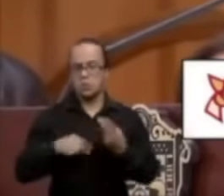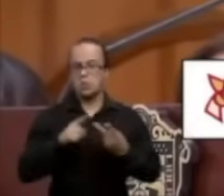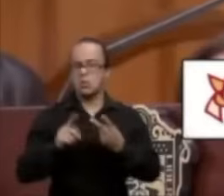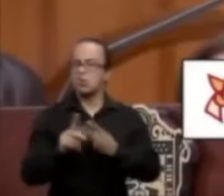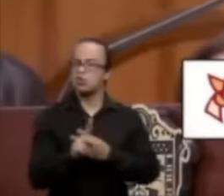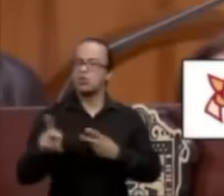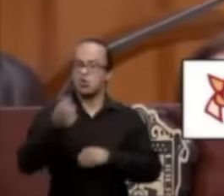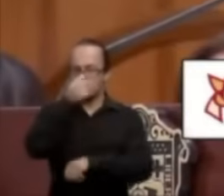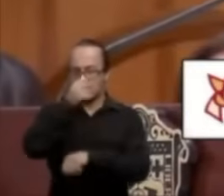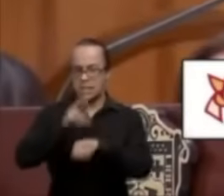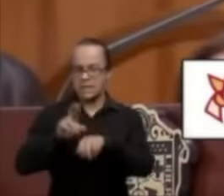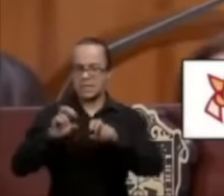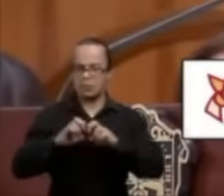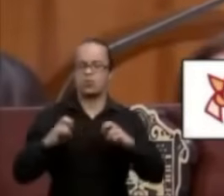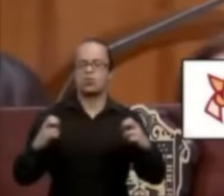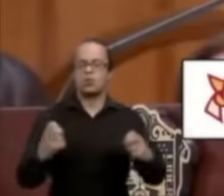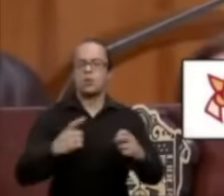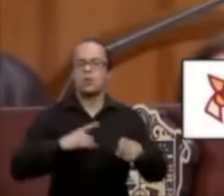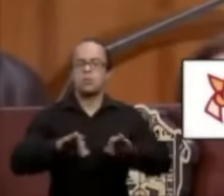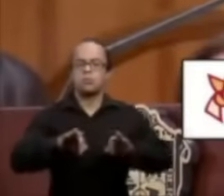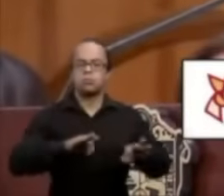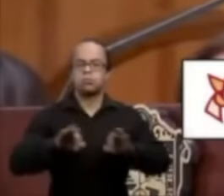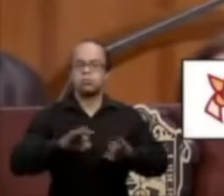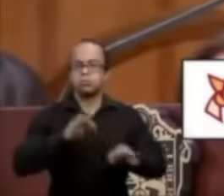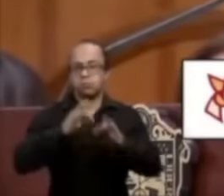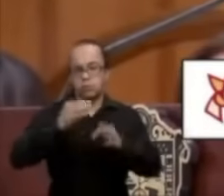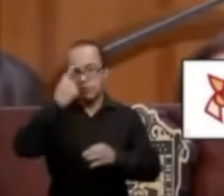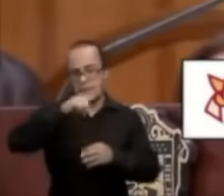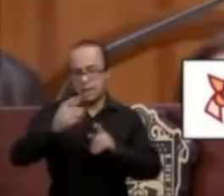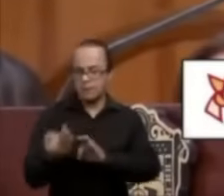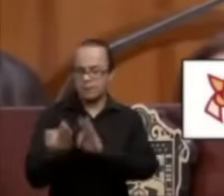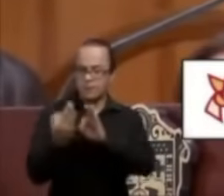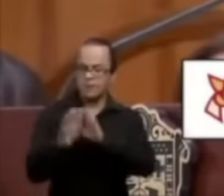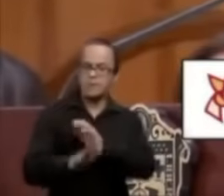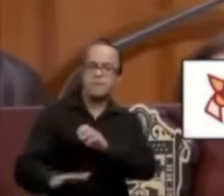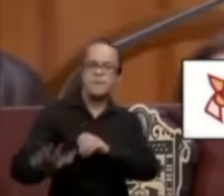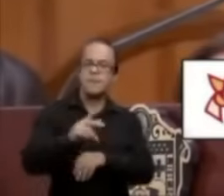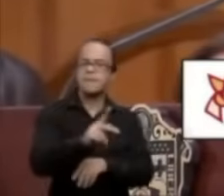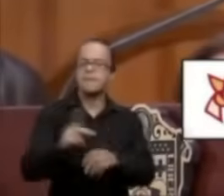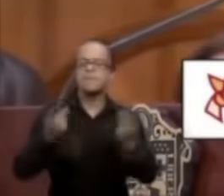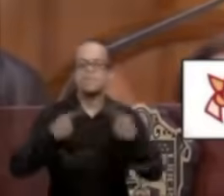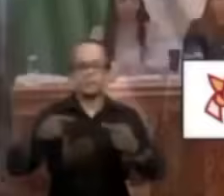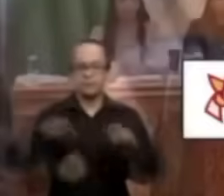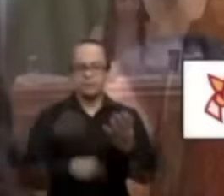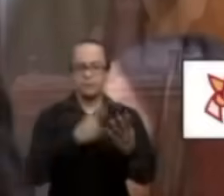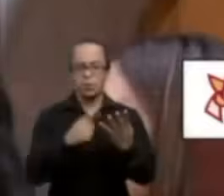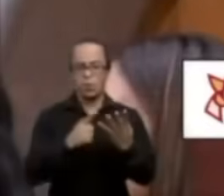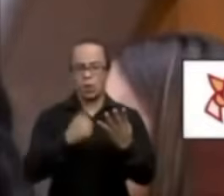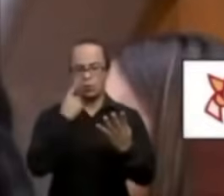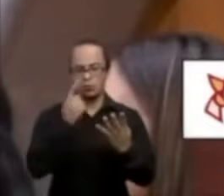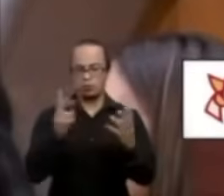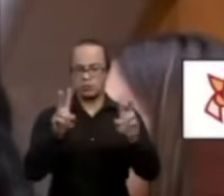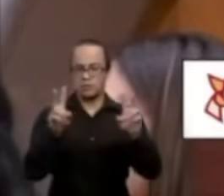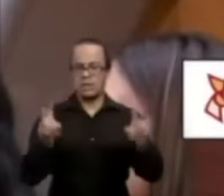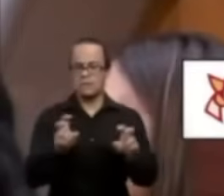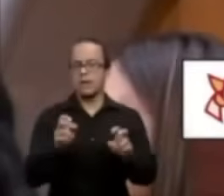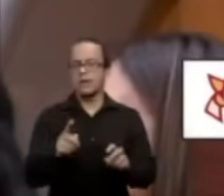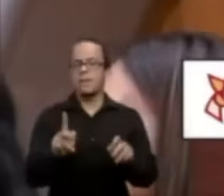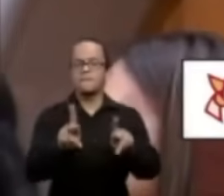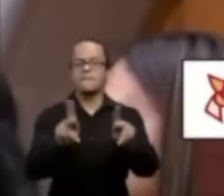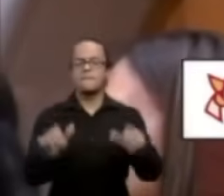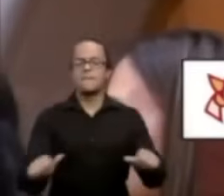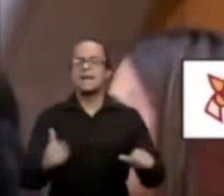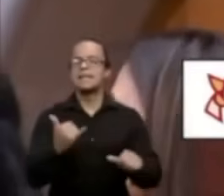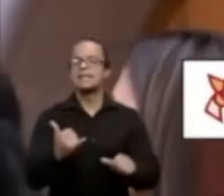los secretarios estaremos trabajando para escuchar a nuestros ciudadanos, a nuestros mexiquenses. Promoción de la paz